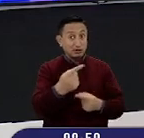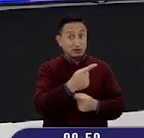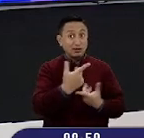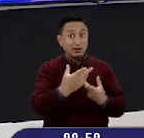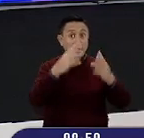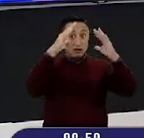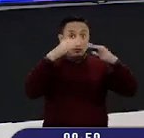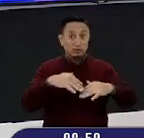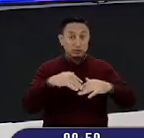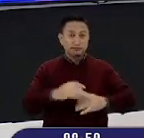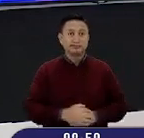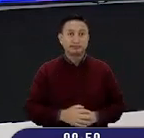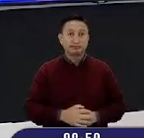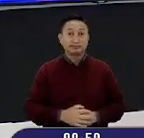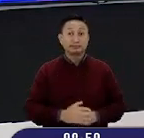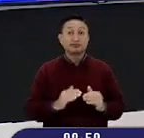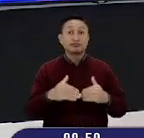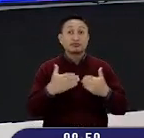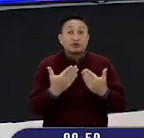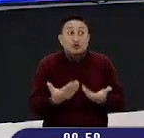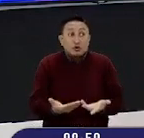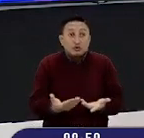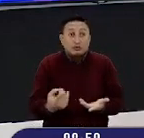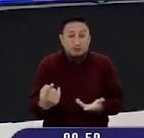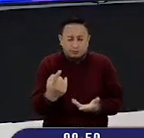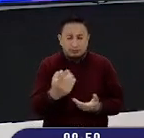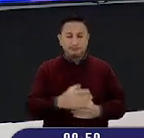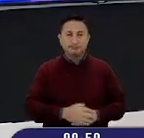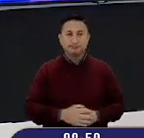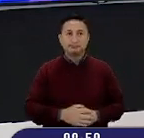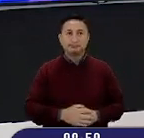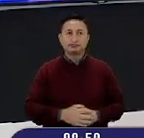derrocamiento de esta estructura. Pero ¿cómo? Para evitar líos. Miremos.